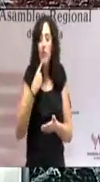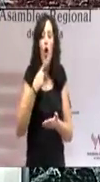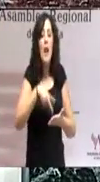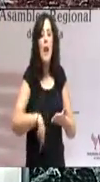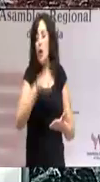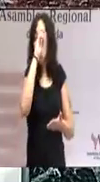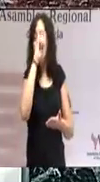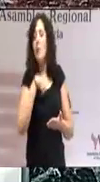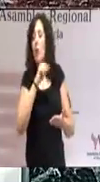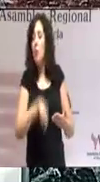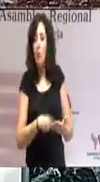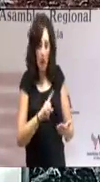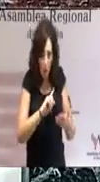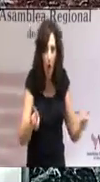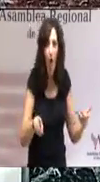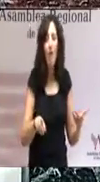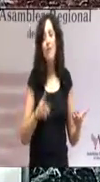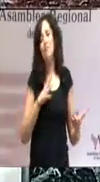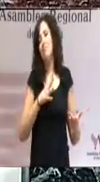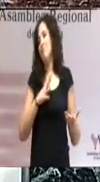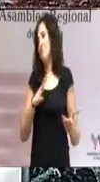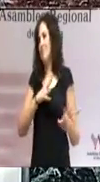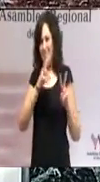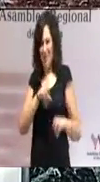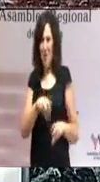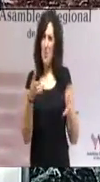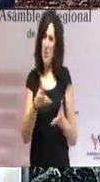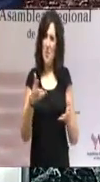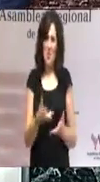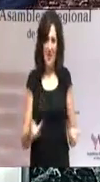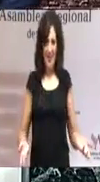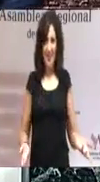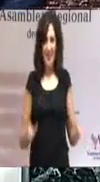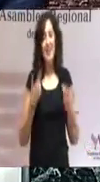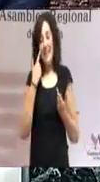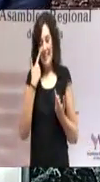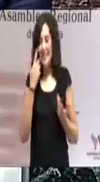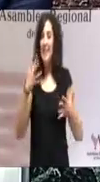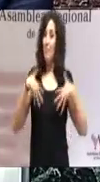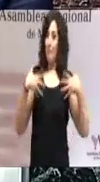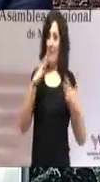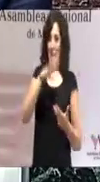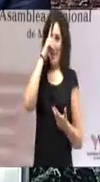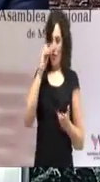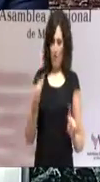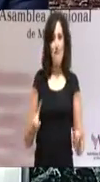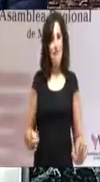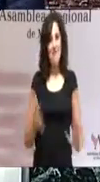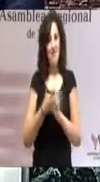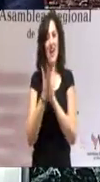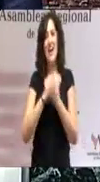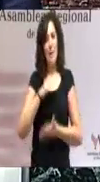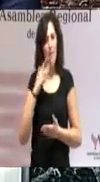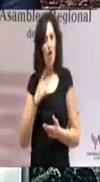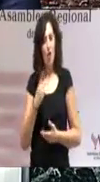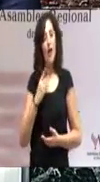sabe lo que firma. Esa cuestión es gravísima. Mire, alégrese, no se arrepienta. Fuimos capaces de hacer un buen